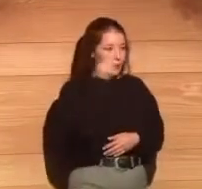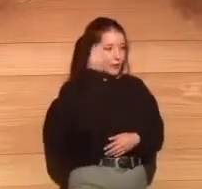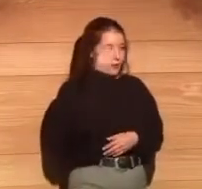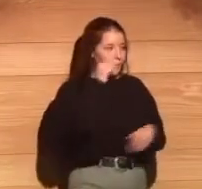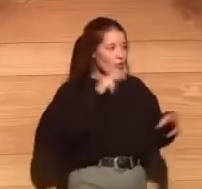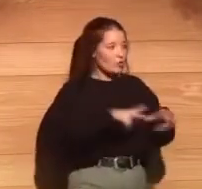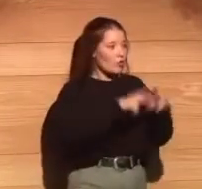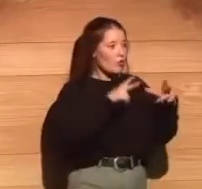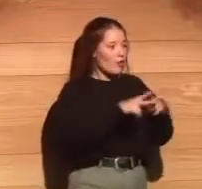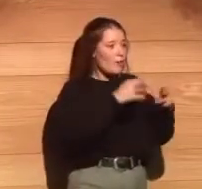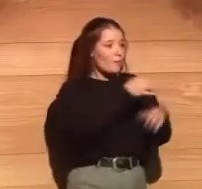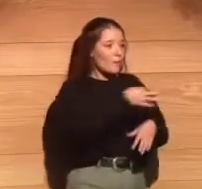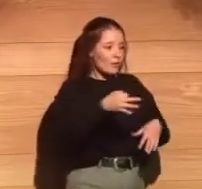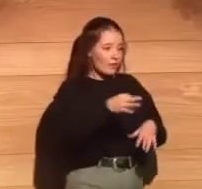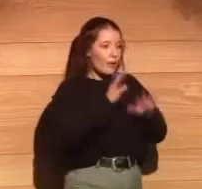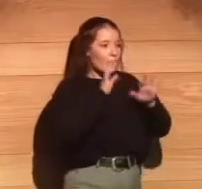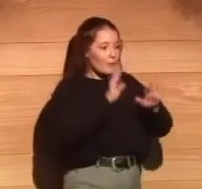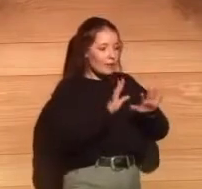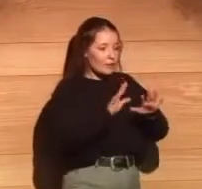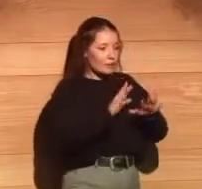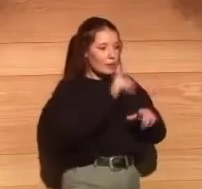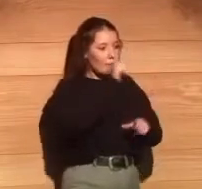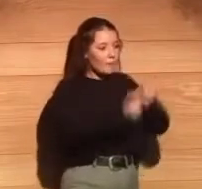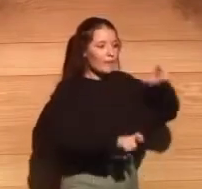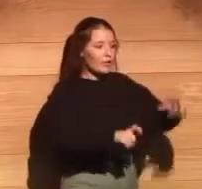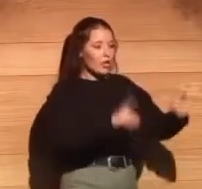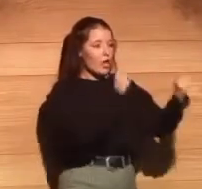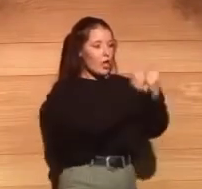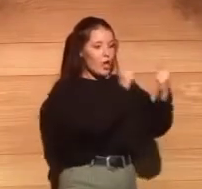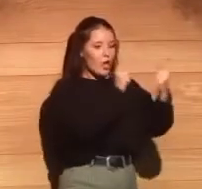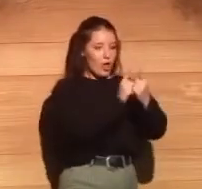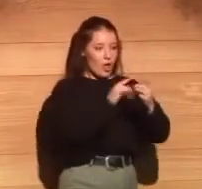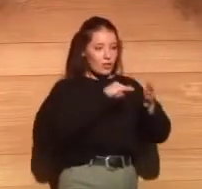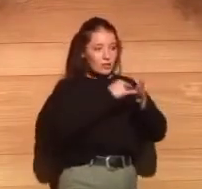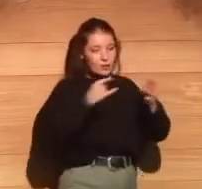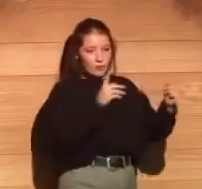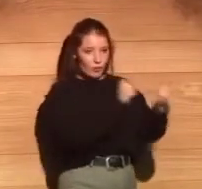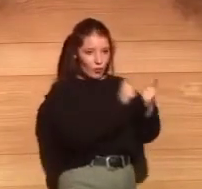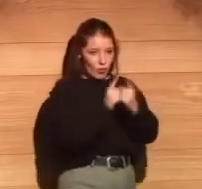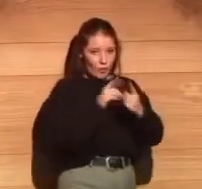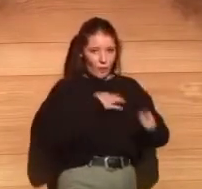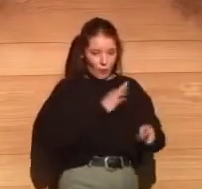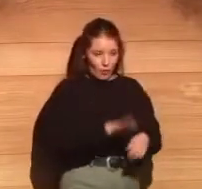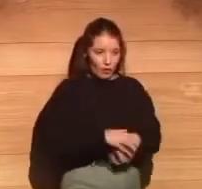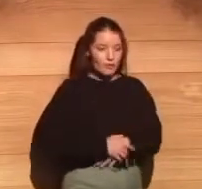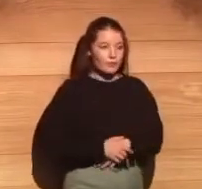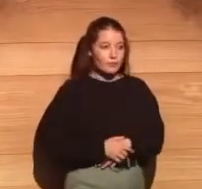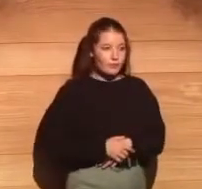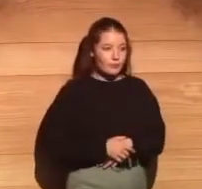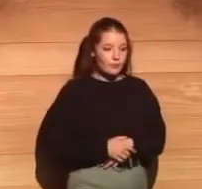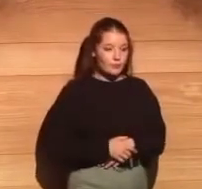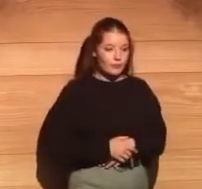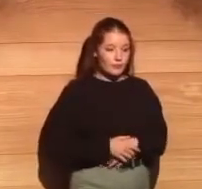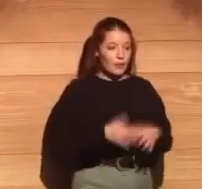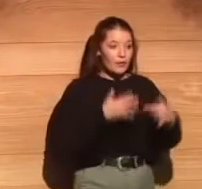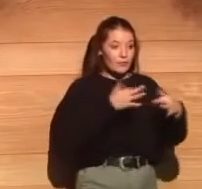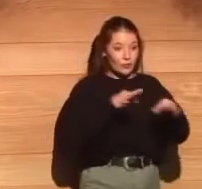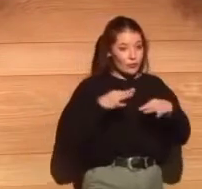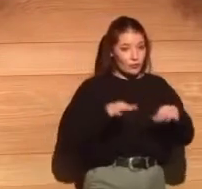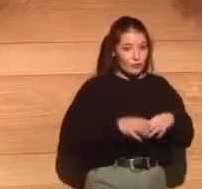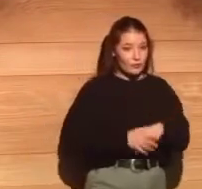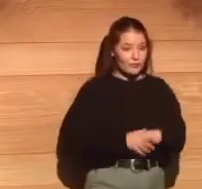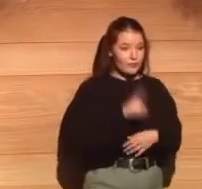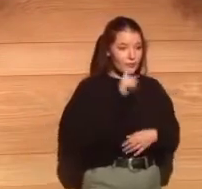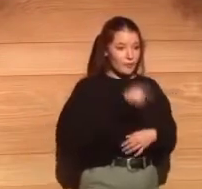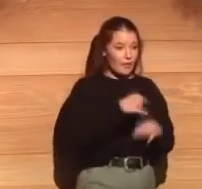sea, siempre va a tener personas que estén en contra de ese sistema. Es normal. Y que además existan esas brechas, esas grietas.